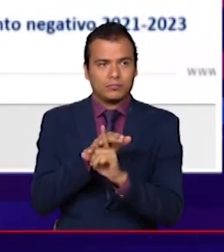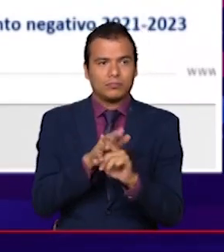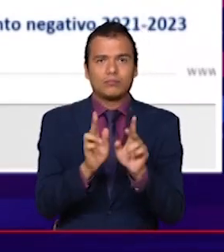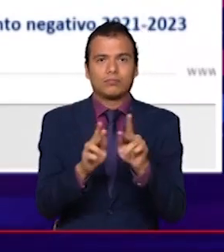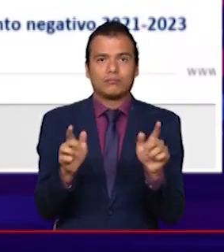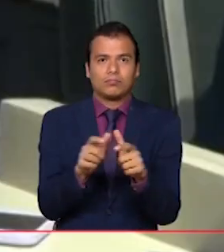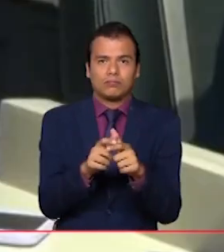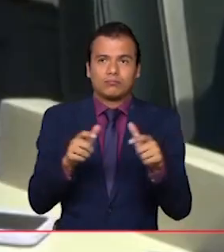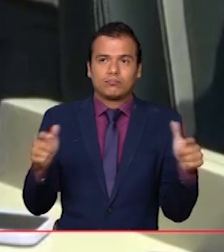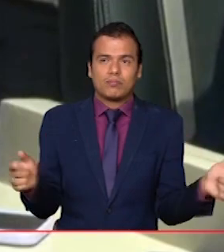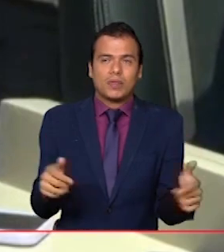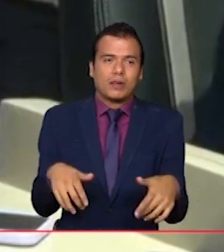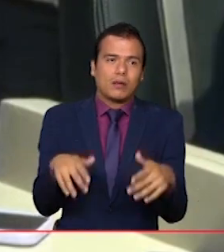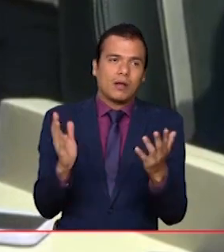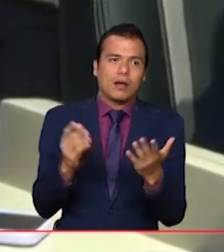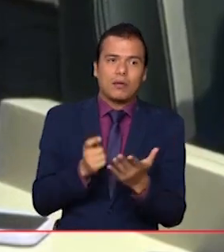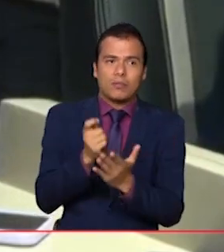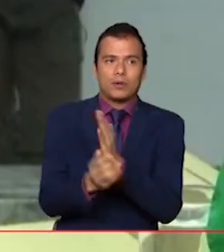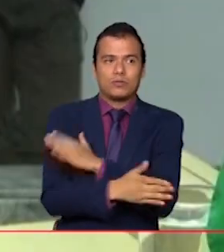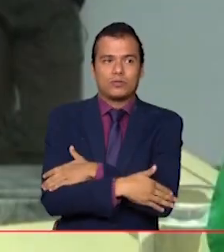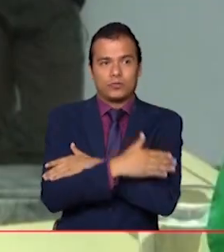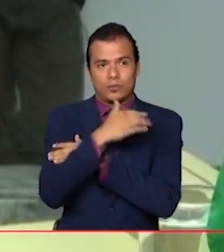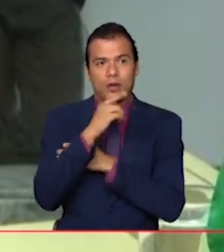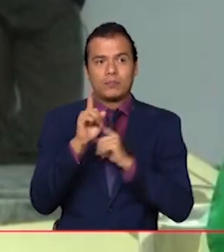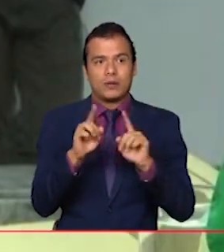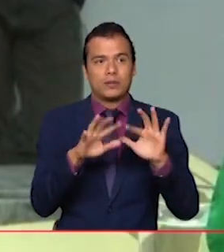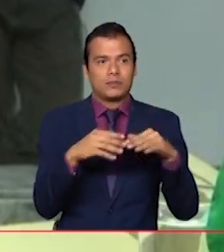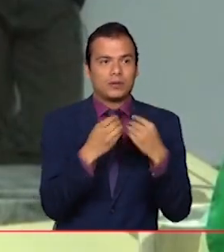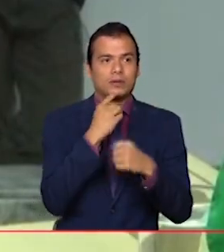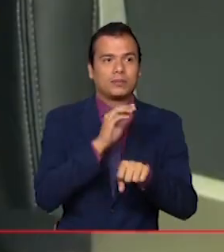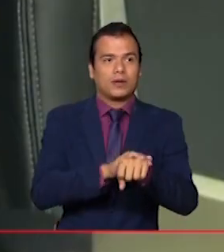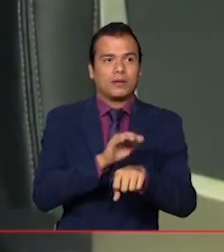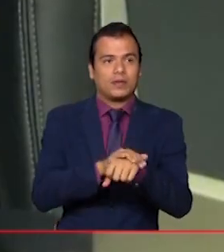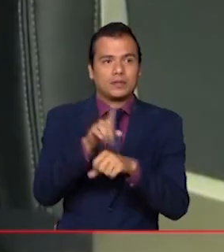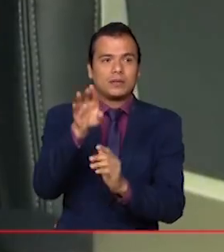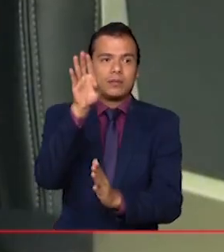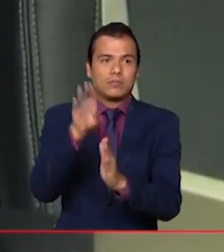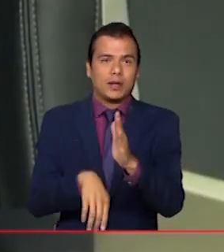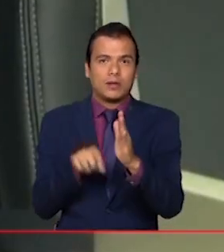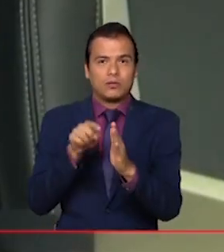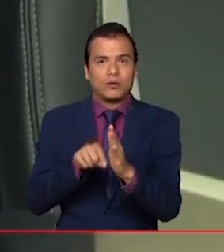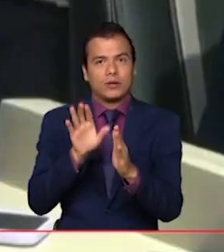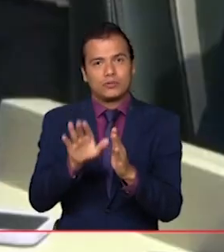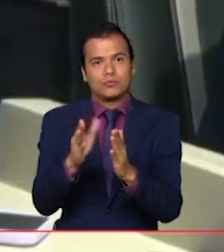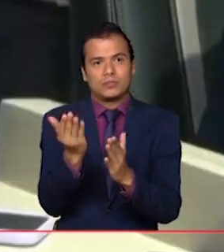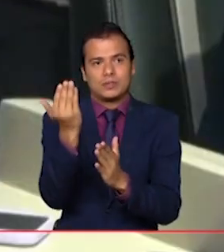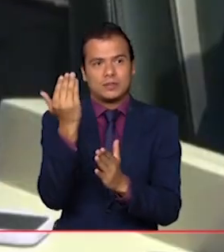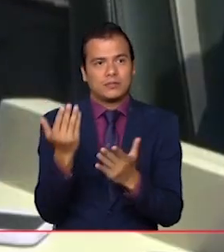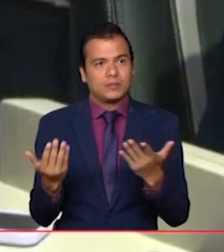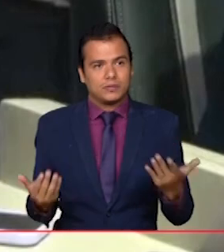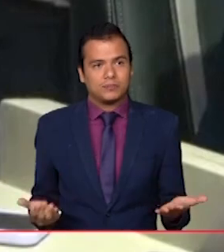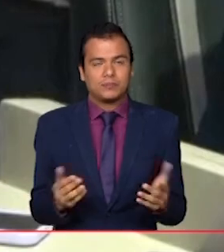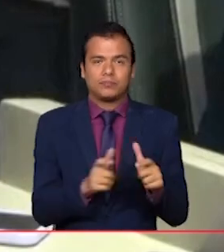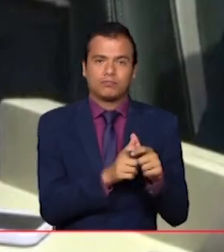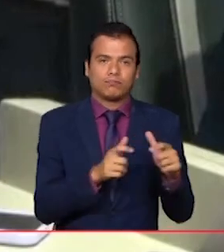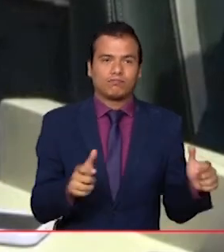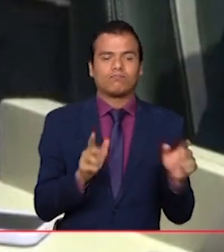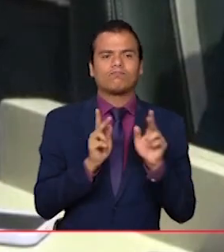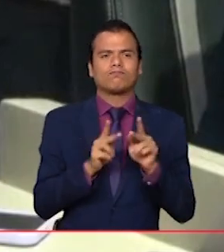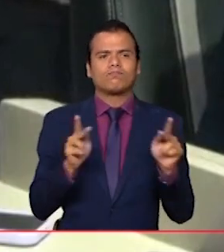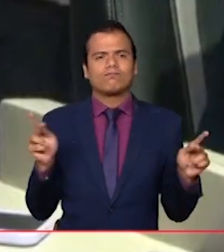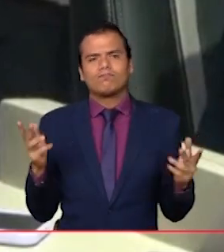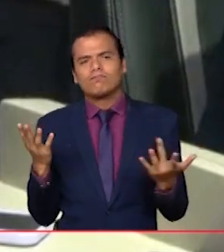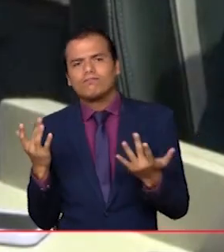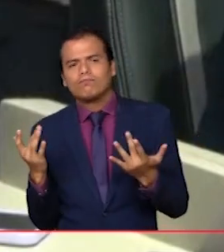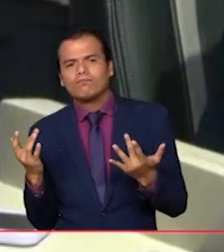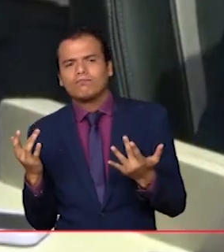pago del municipio. Pero los concejales advierten de la importancia de esta especie de jornada de descuentos. Muchas de las personas están